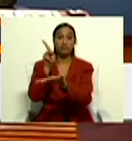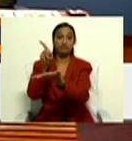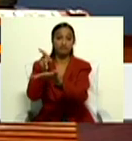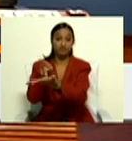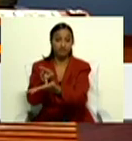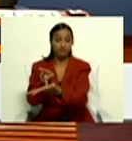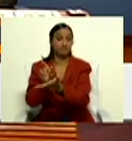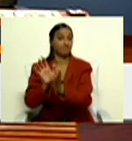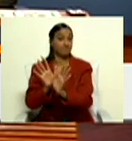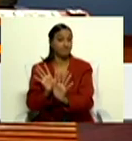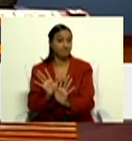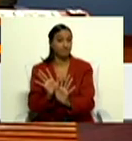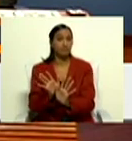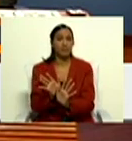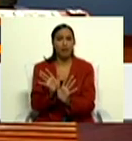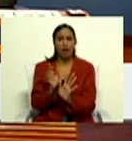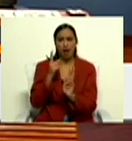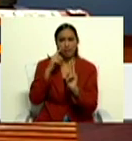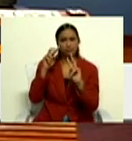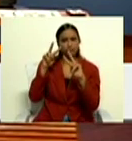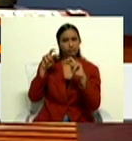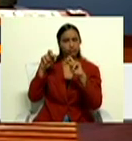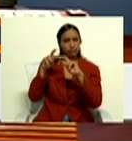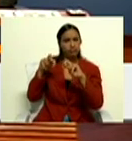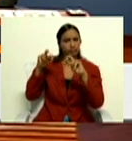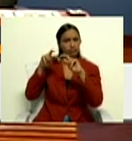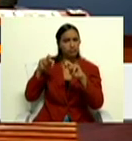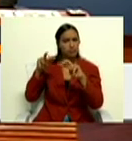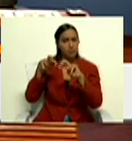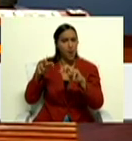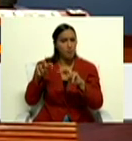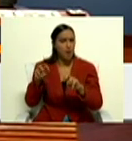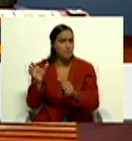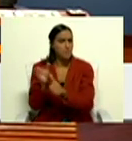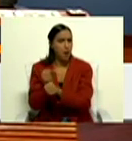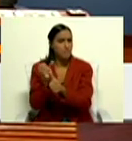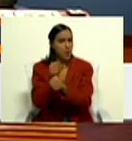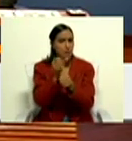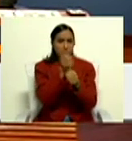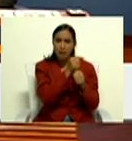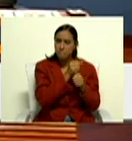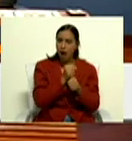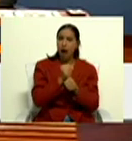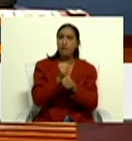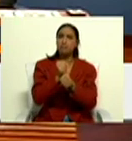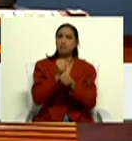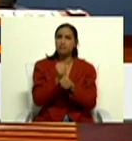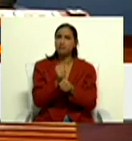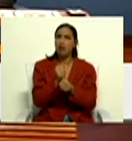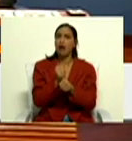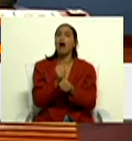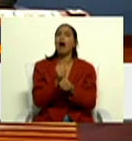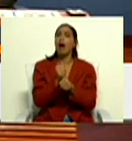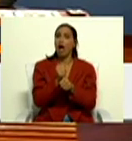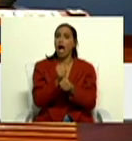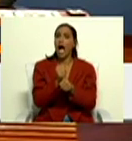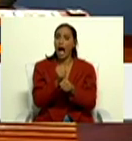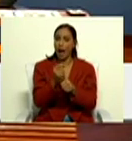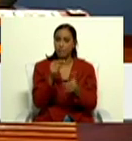Las investigaciones preliminares que hemos adelantado revelan que detrás de estas amenazas